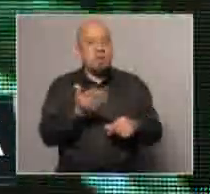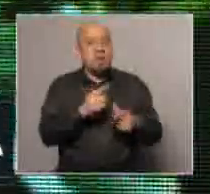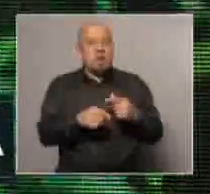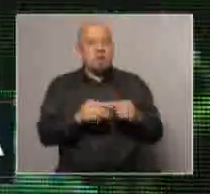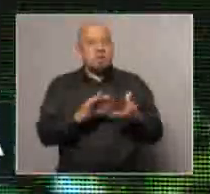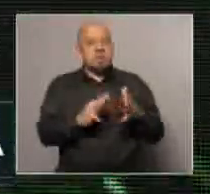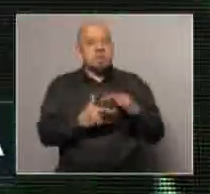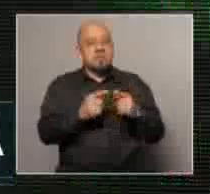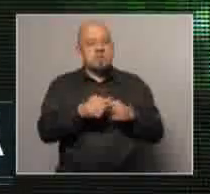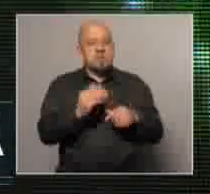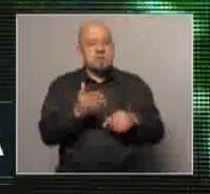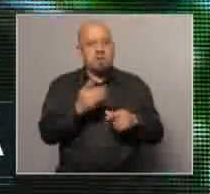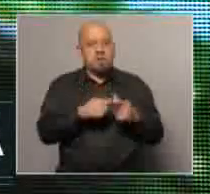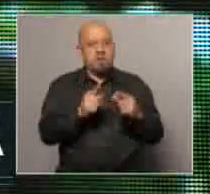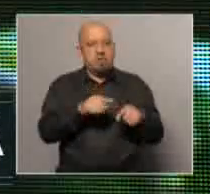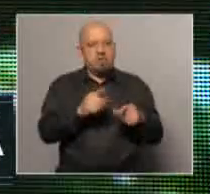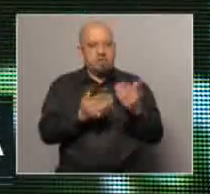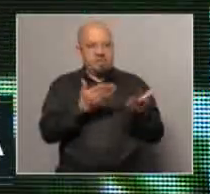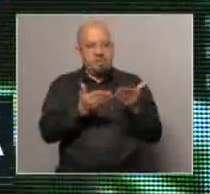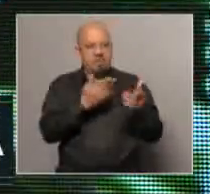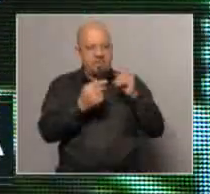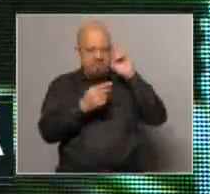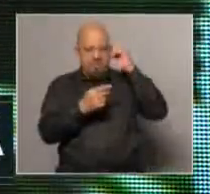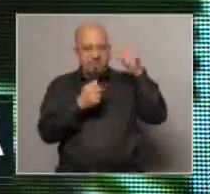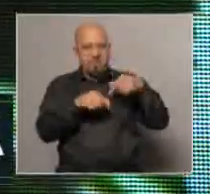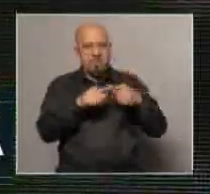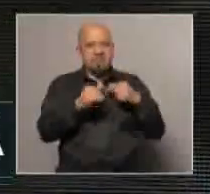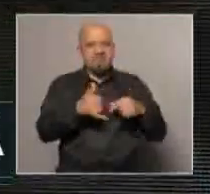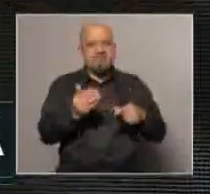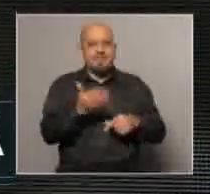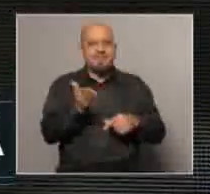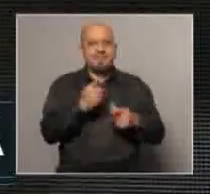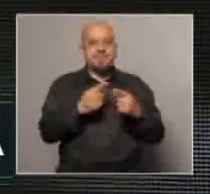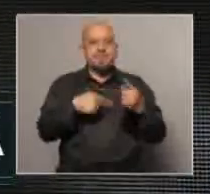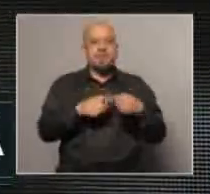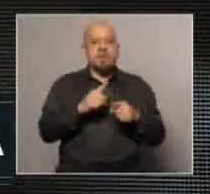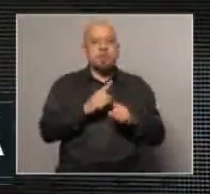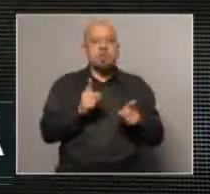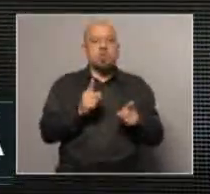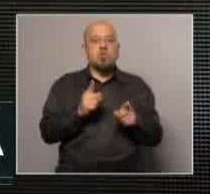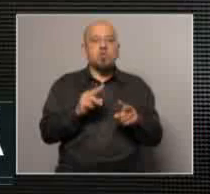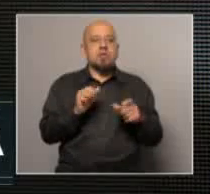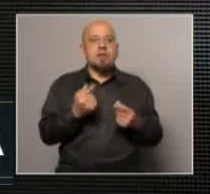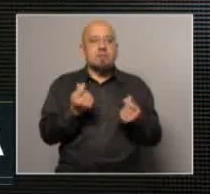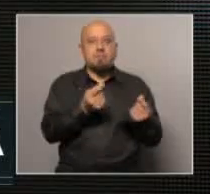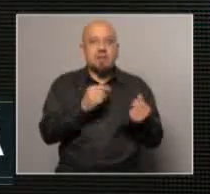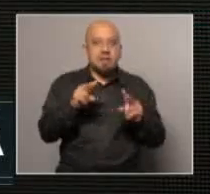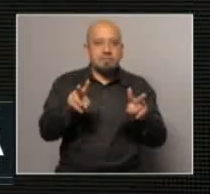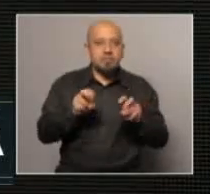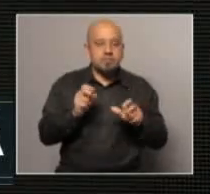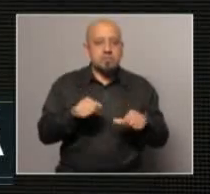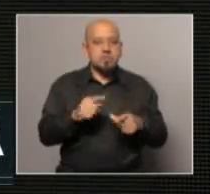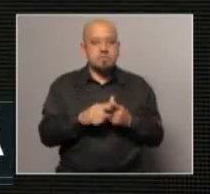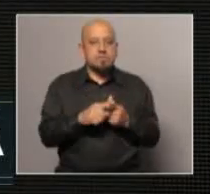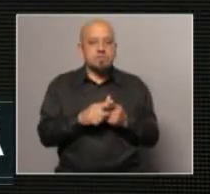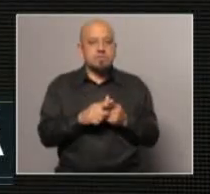capitalista, si se quiere, no así, se lo compara muchas veces con Uruguay, que tiene una producción estatal, pero no con fines tanto de lucro o de negocio como sí lo está